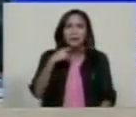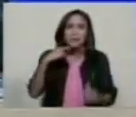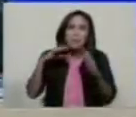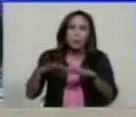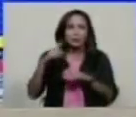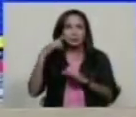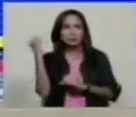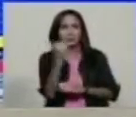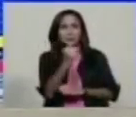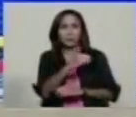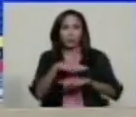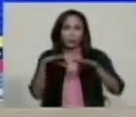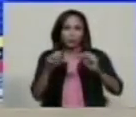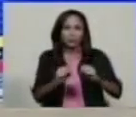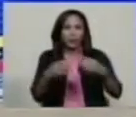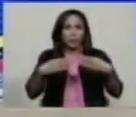Panamá.